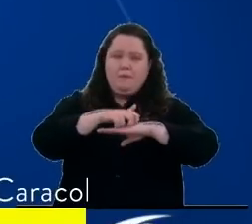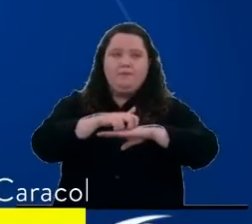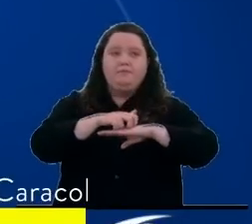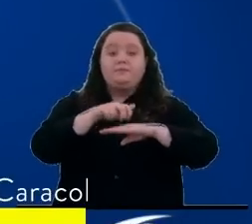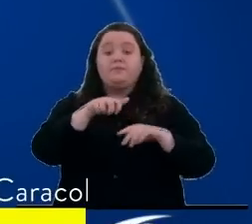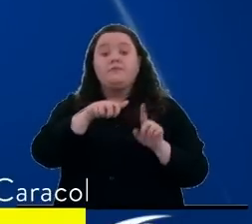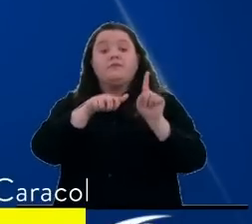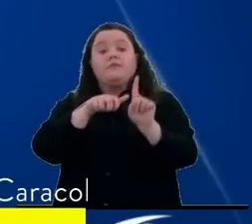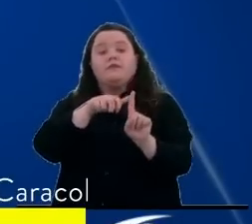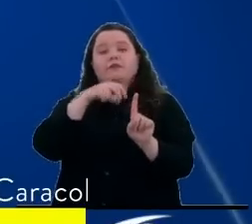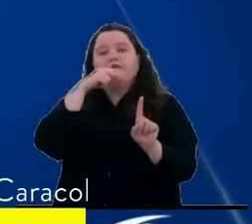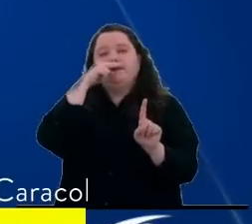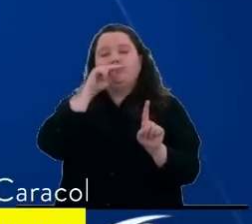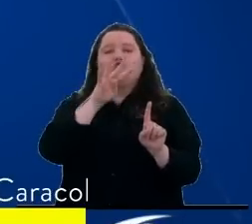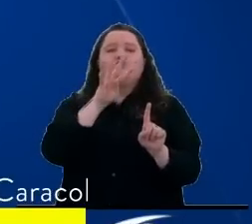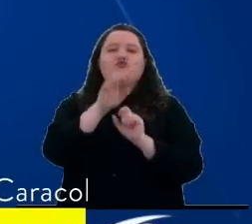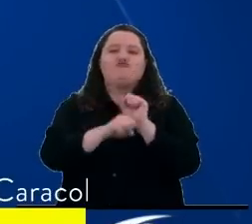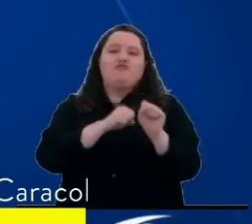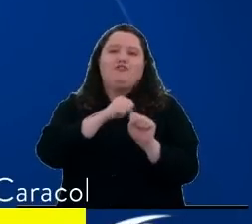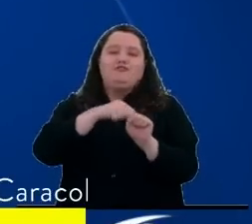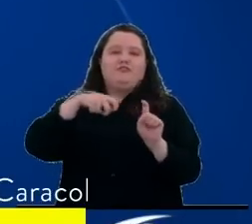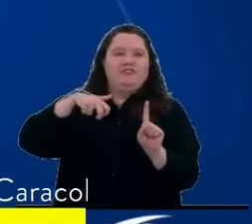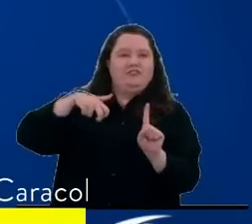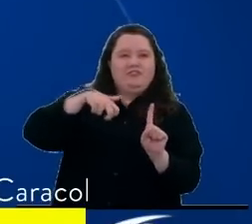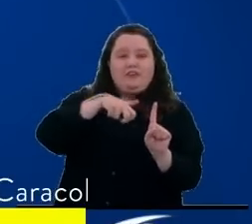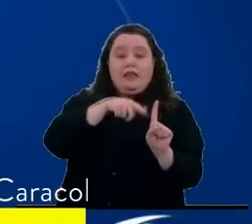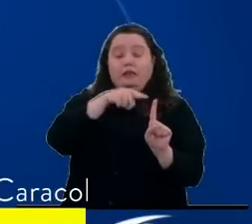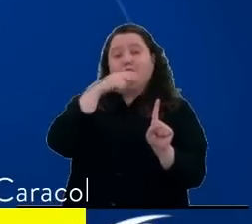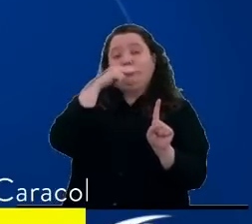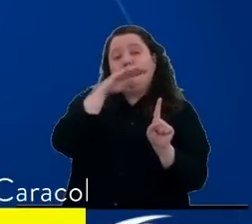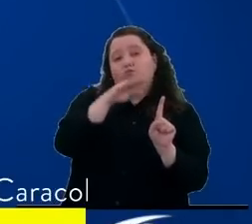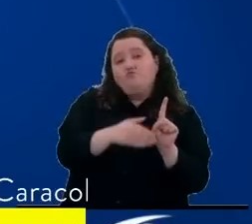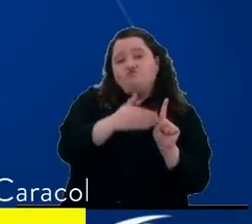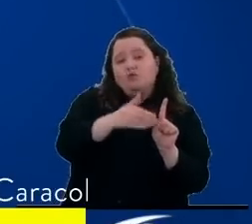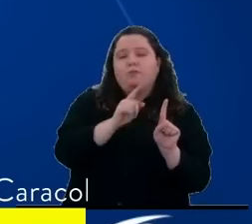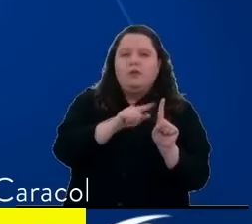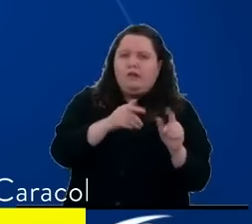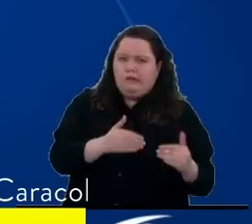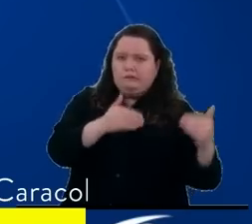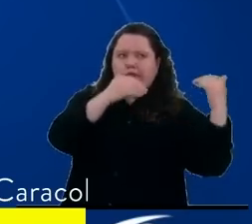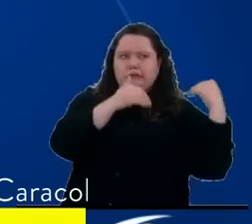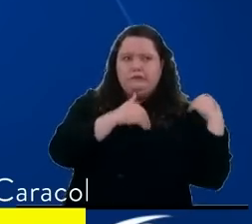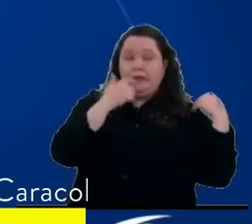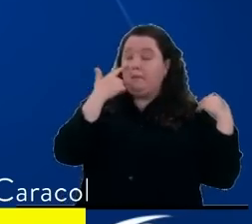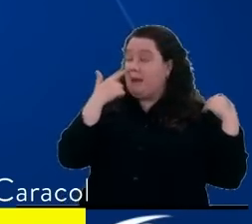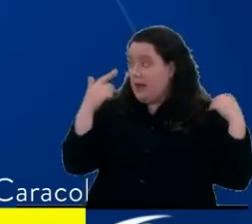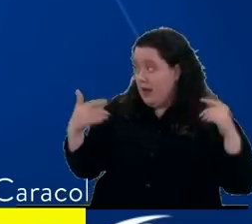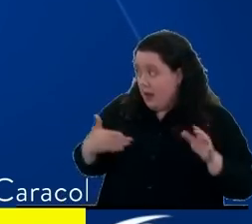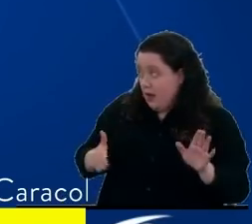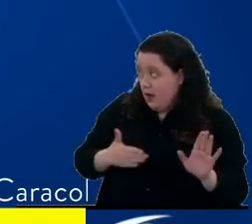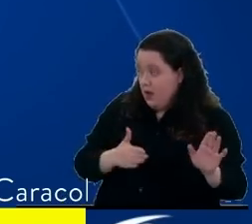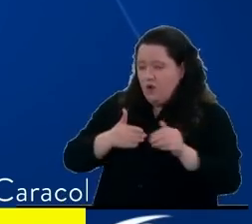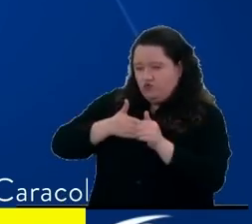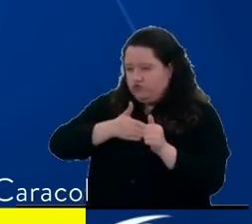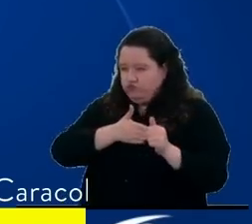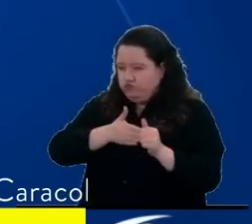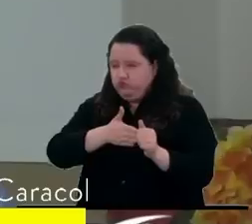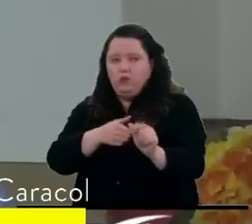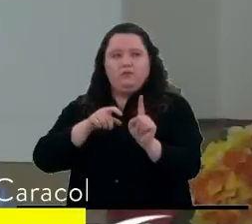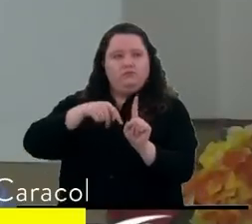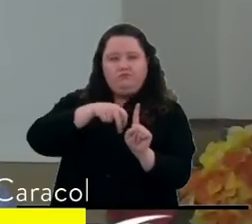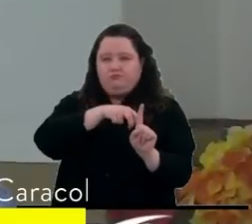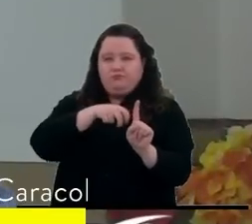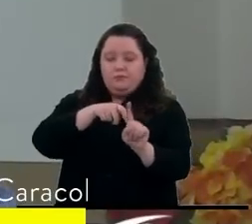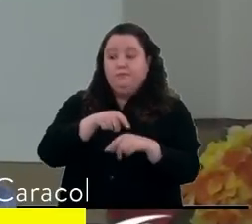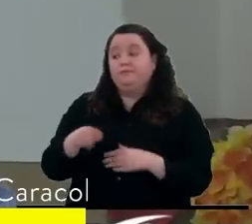Adelante de ellos va Joybre, de 4 años. Aunque es el menor, es el encargado de ir mostrándoles el camino. El